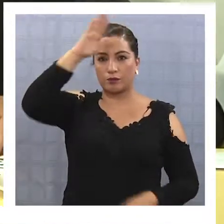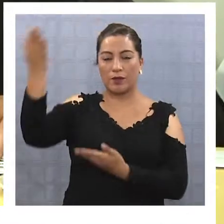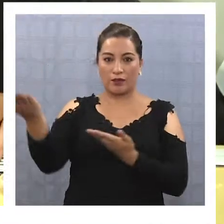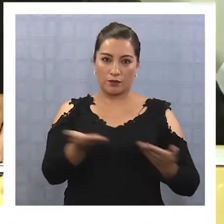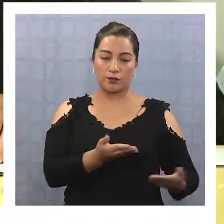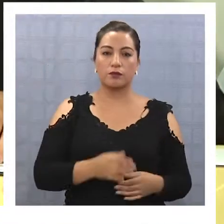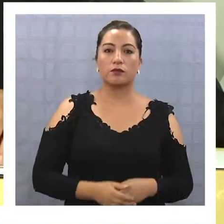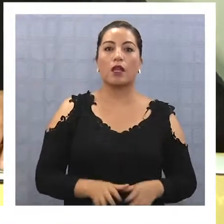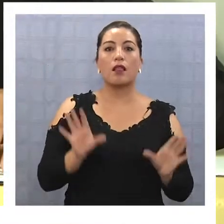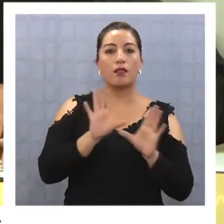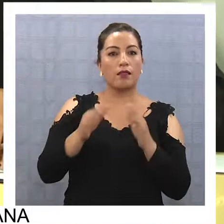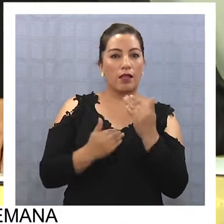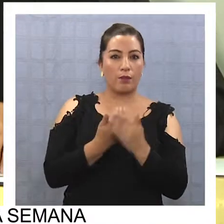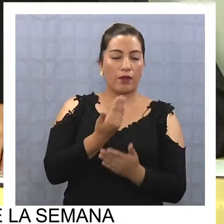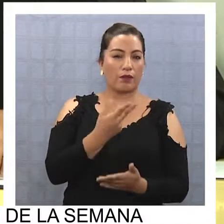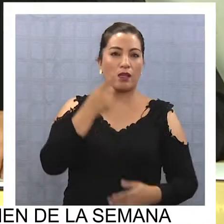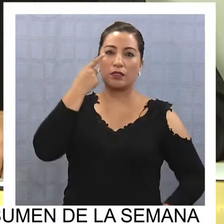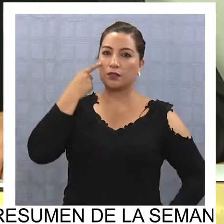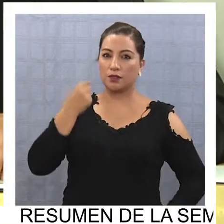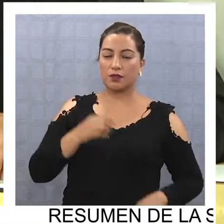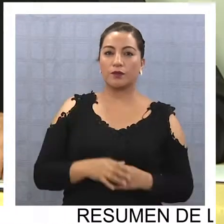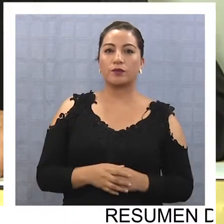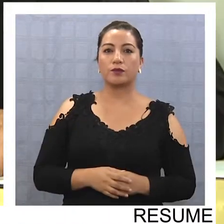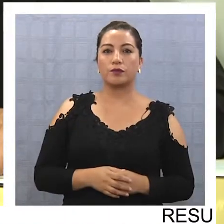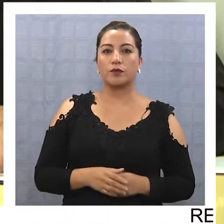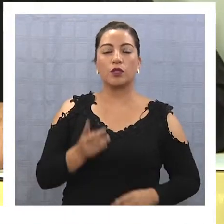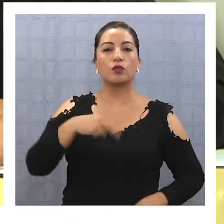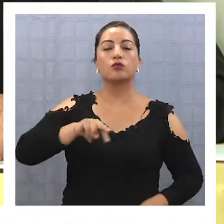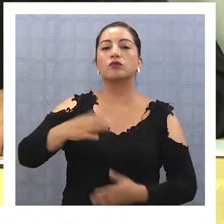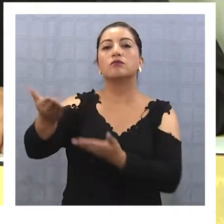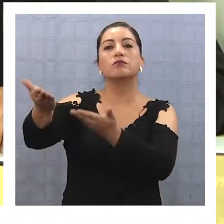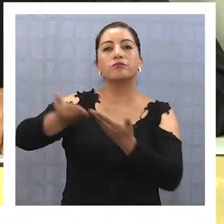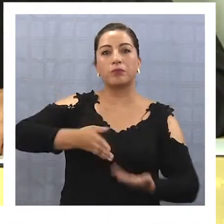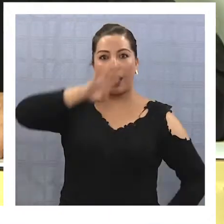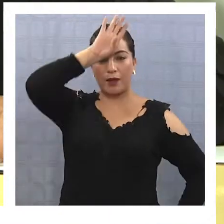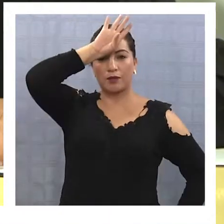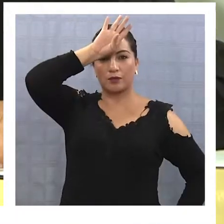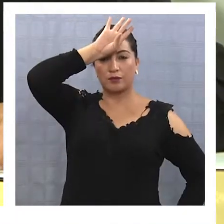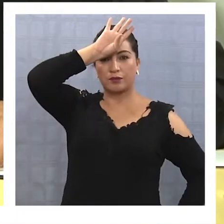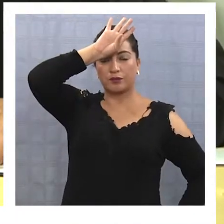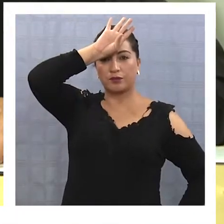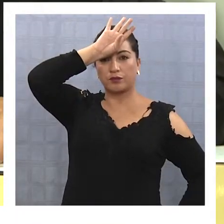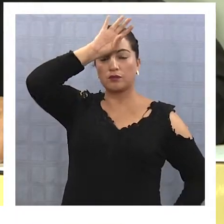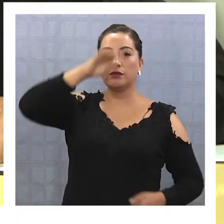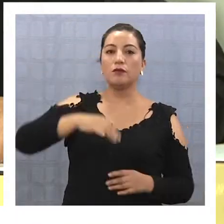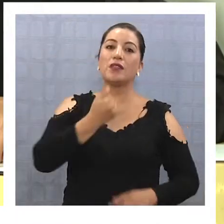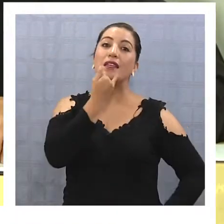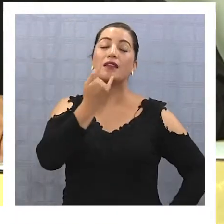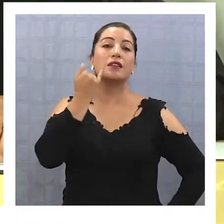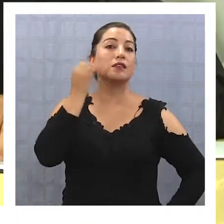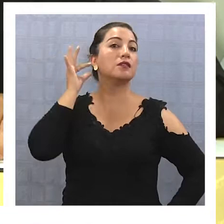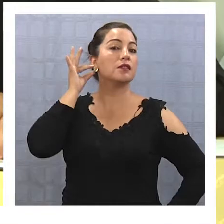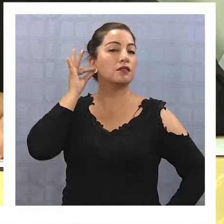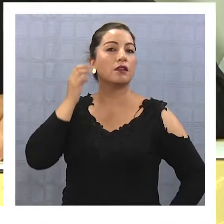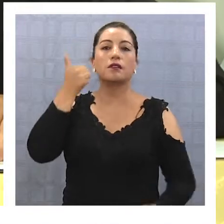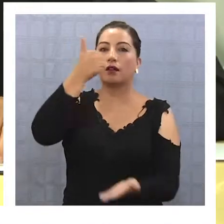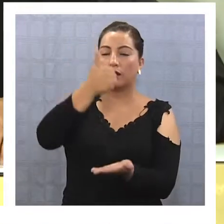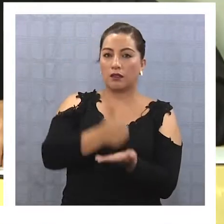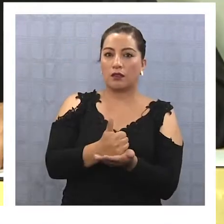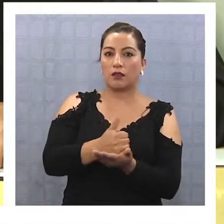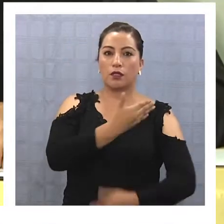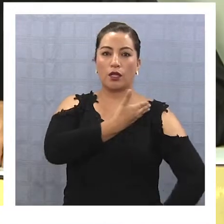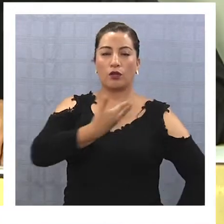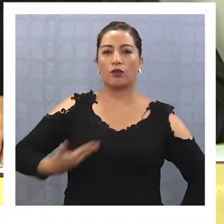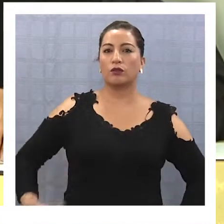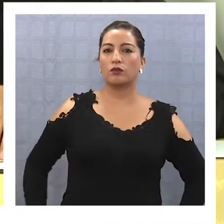de la mañana, ese día, y efectivamente lo vamos a recibir, estará la señorita intendenta, el señor alcalde, el